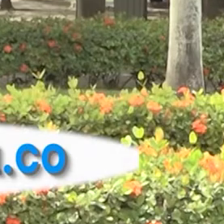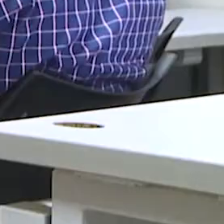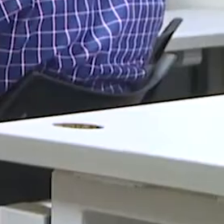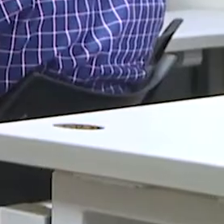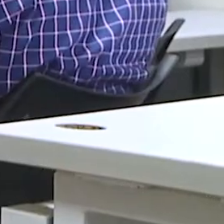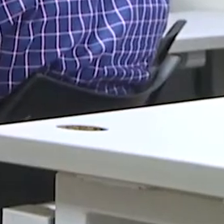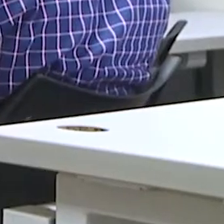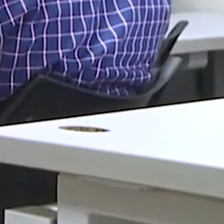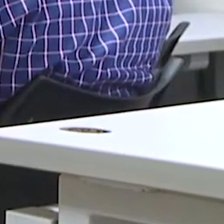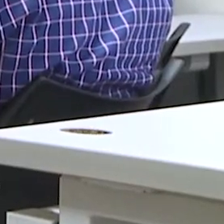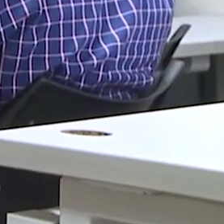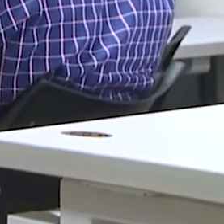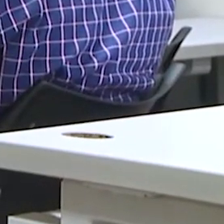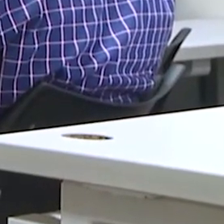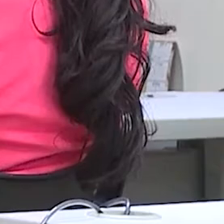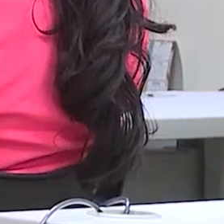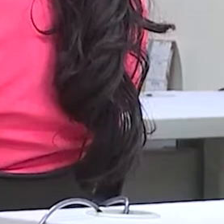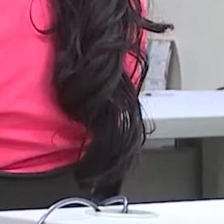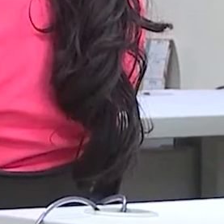admisiones.unimagdalena.edu.co.